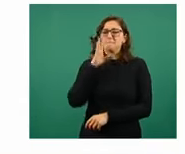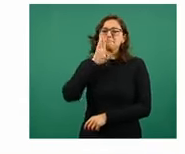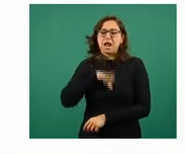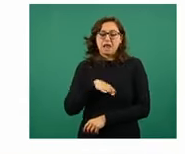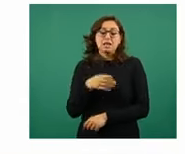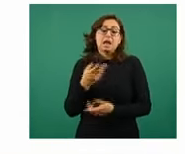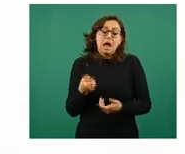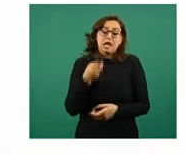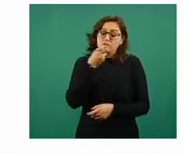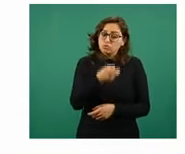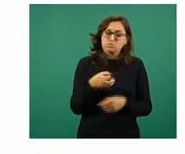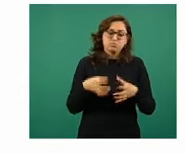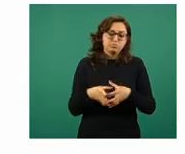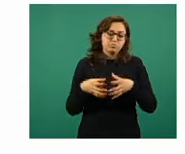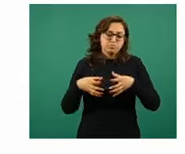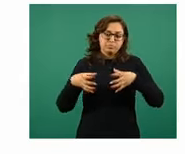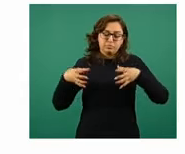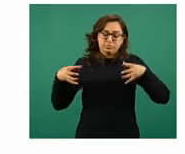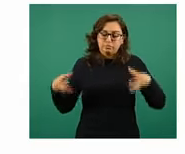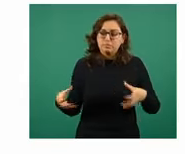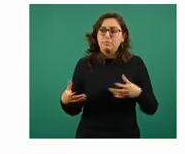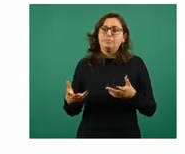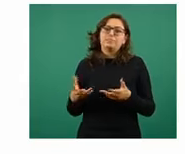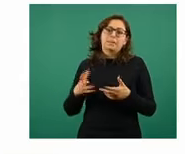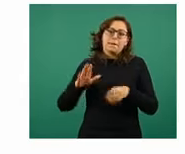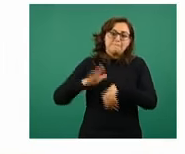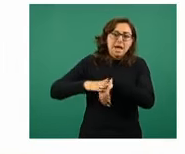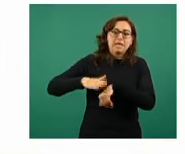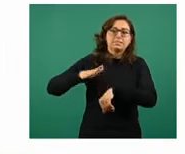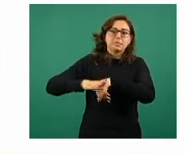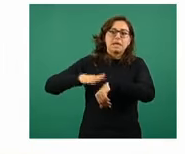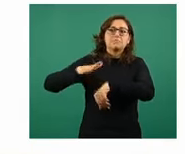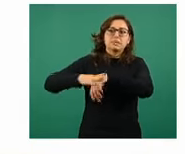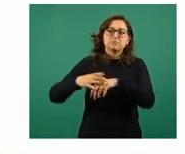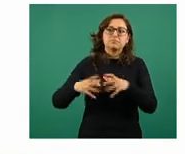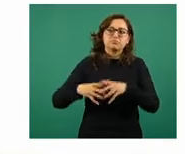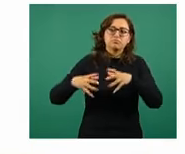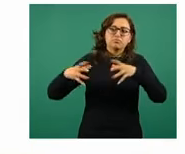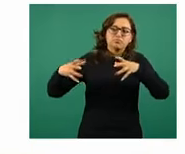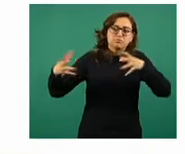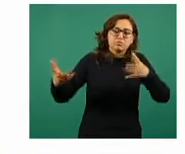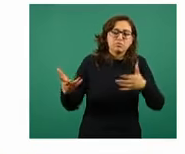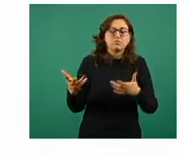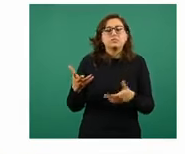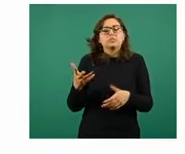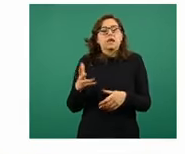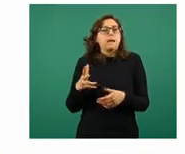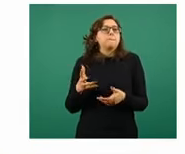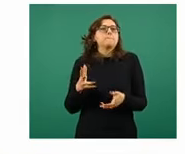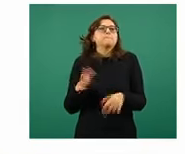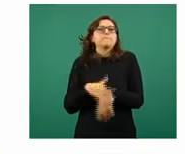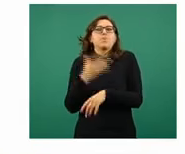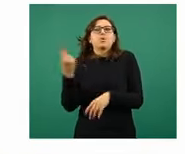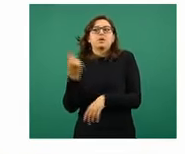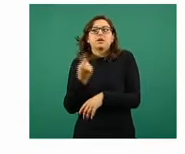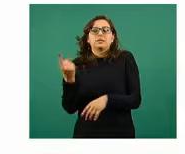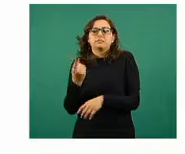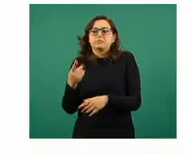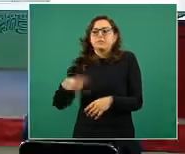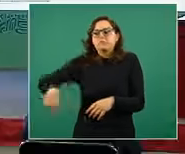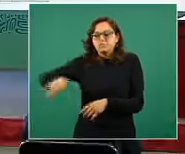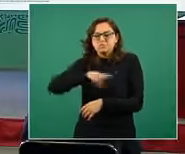los eventos que han ocurrido. No confundirse con que sea una condición permanente. En su enorme mayoría son de corta